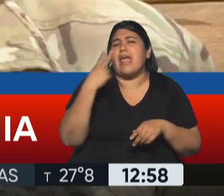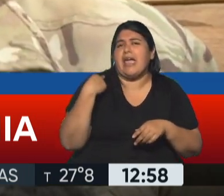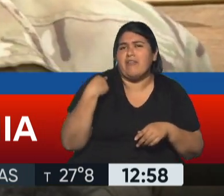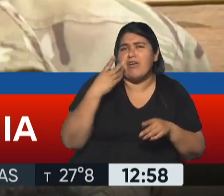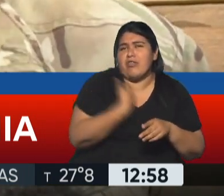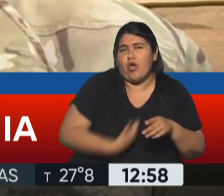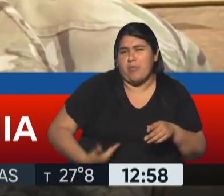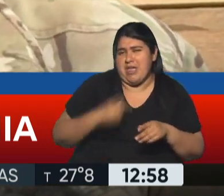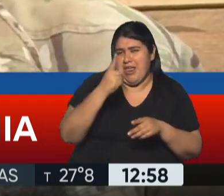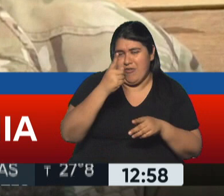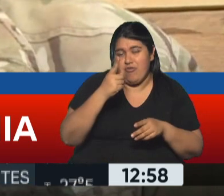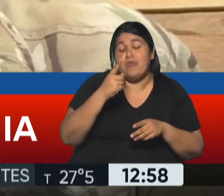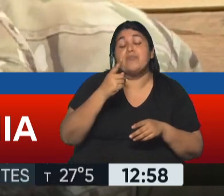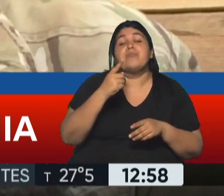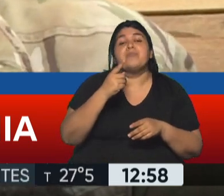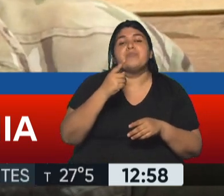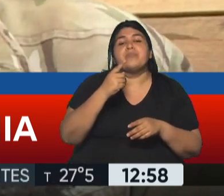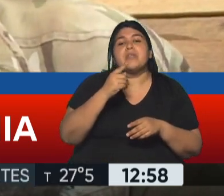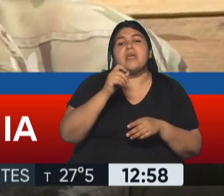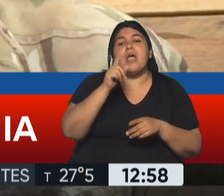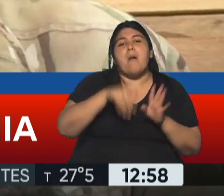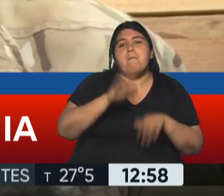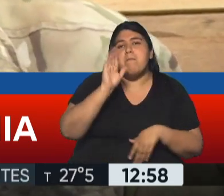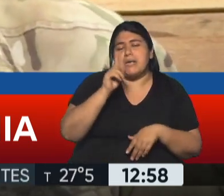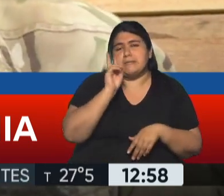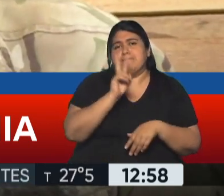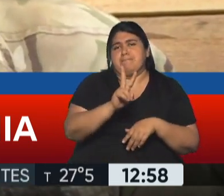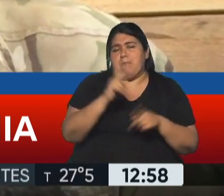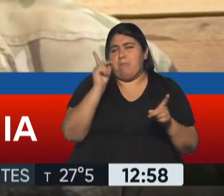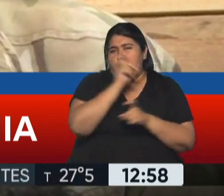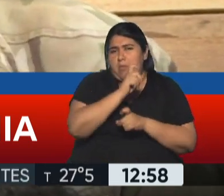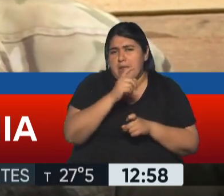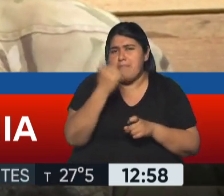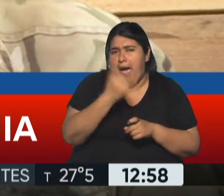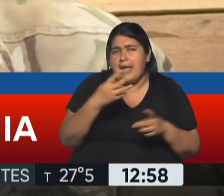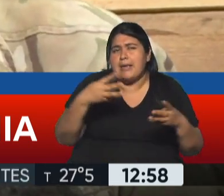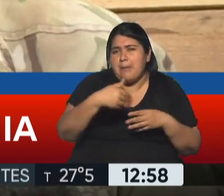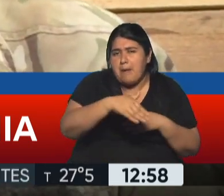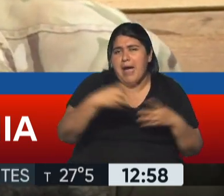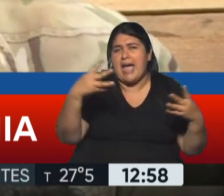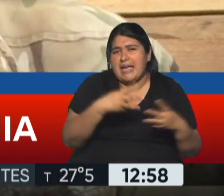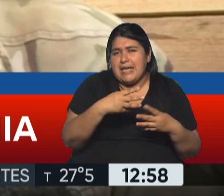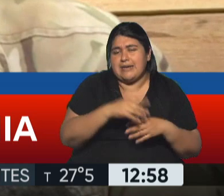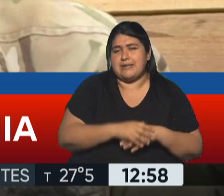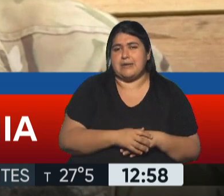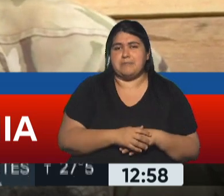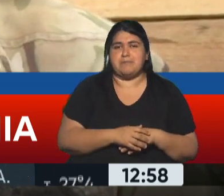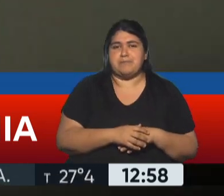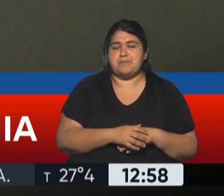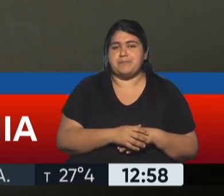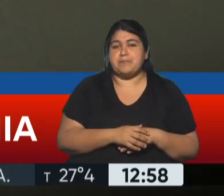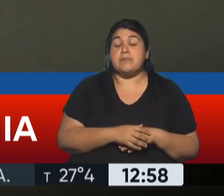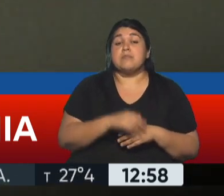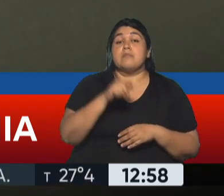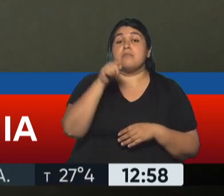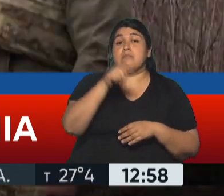Estado Mayor británico Nick Carter, quien evaluó como muy alta la probabilidad de una guerra entre Occidente y Rusia. En